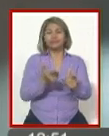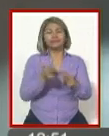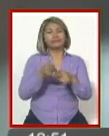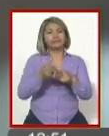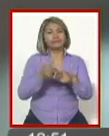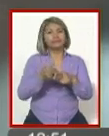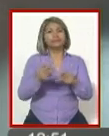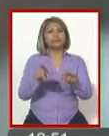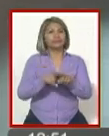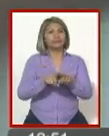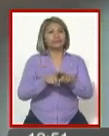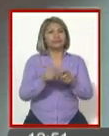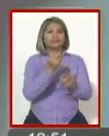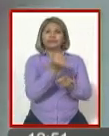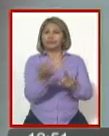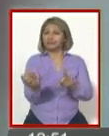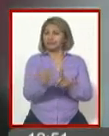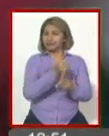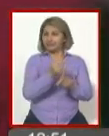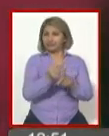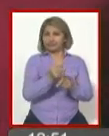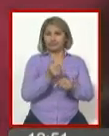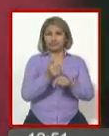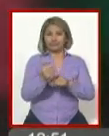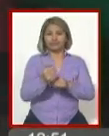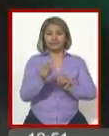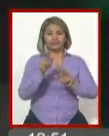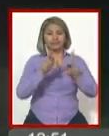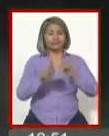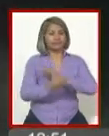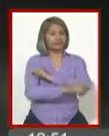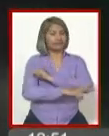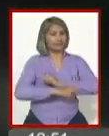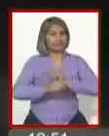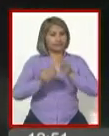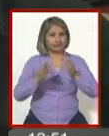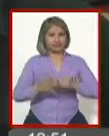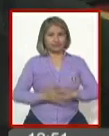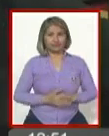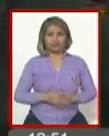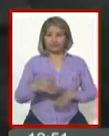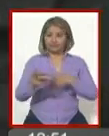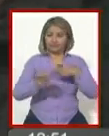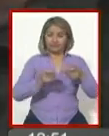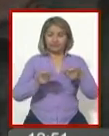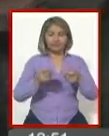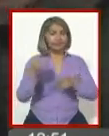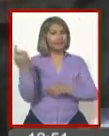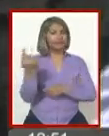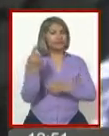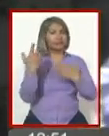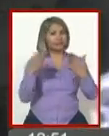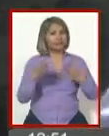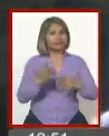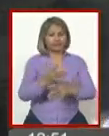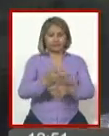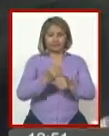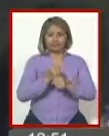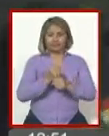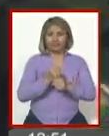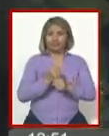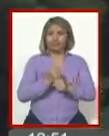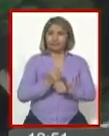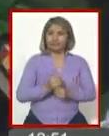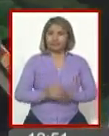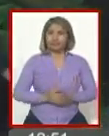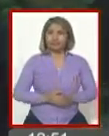arma blanca, además recibieron algunos golpes por parte de los antisociales. Se ha hecho un control, solamente se ha logrado recuperar en